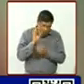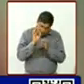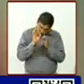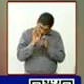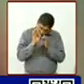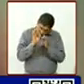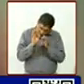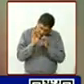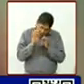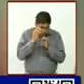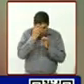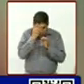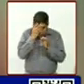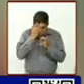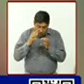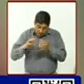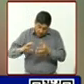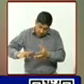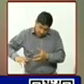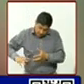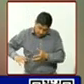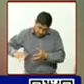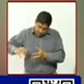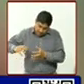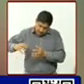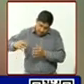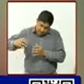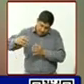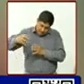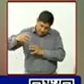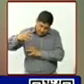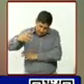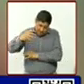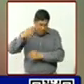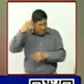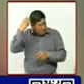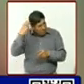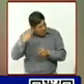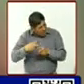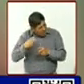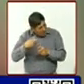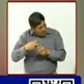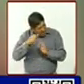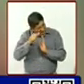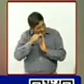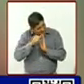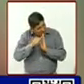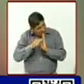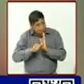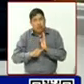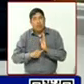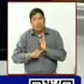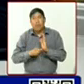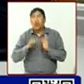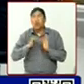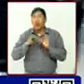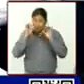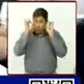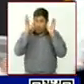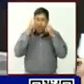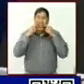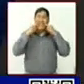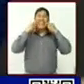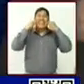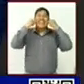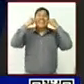cuidado, cambiar una prótesis por otra es una de las operaciones más difíciles de la medicina en general, Miriam. Estoy sorprendida. La